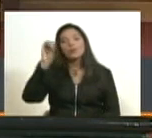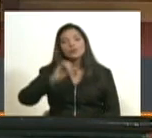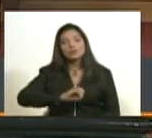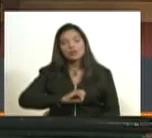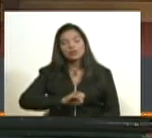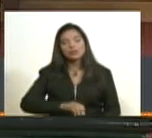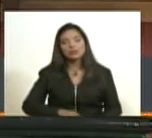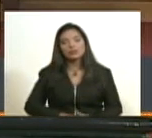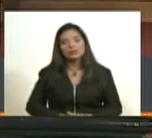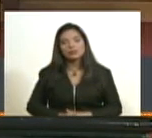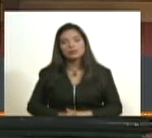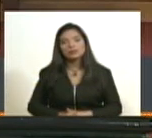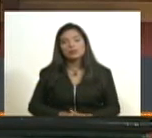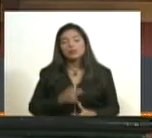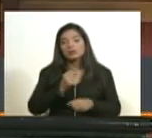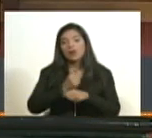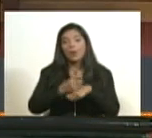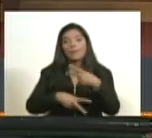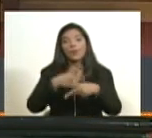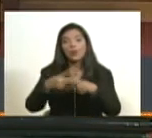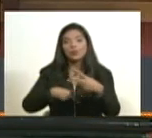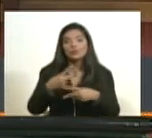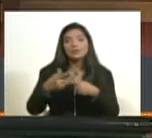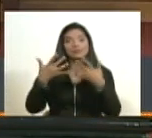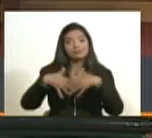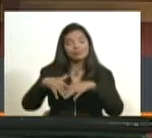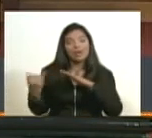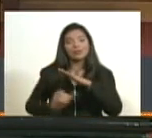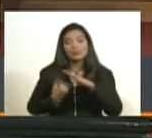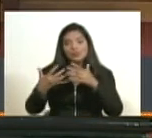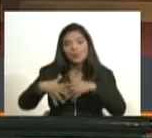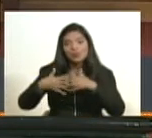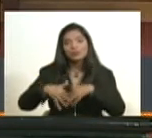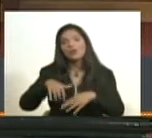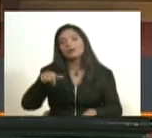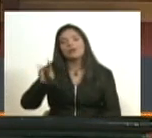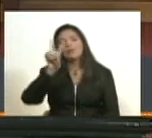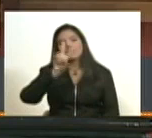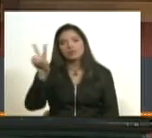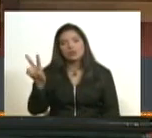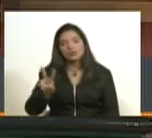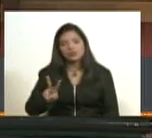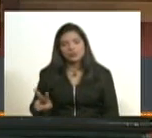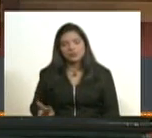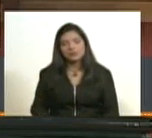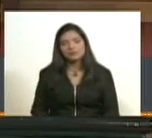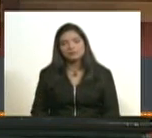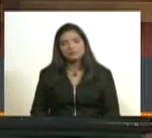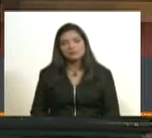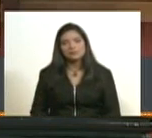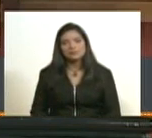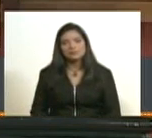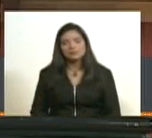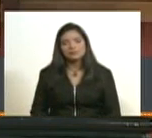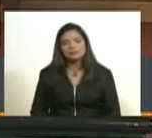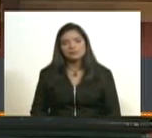de actividad productiva en el aparato industrial instalado de Venezuela al primer trimestre.